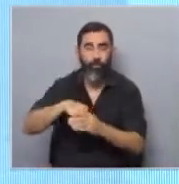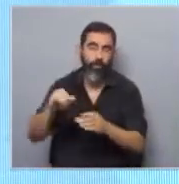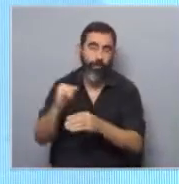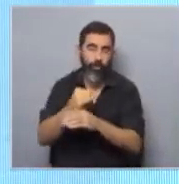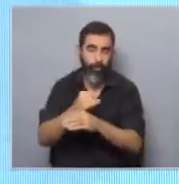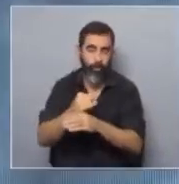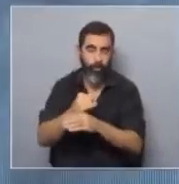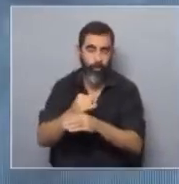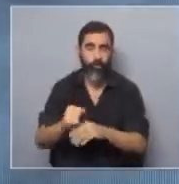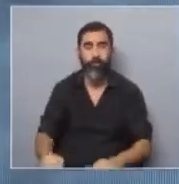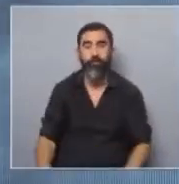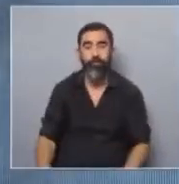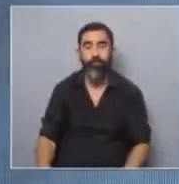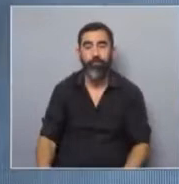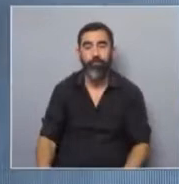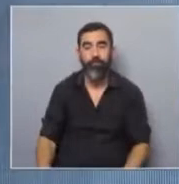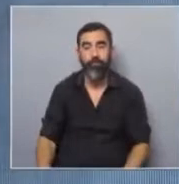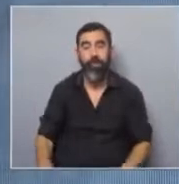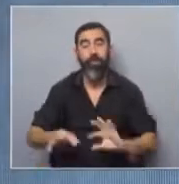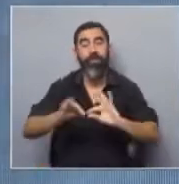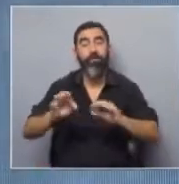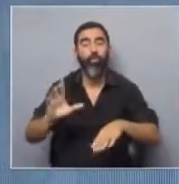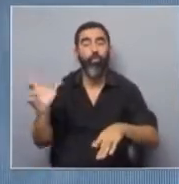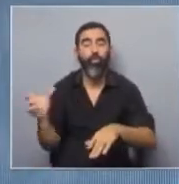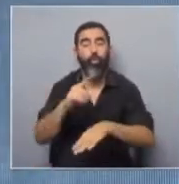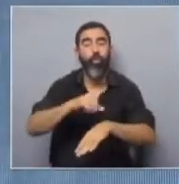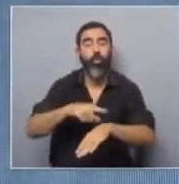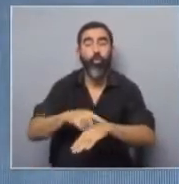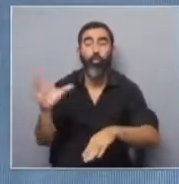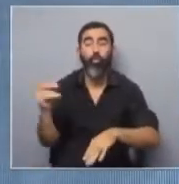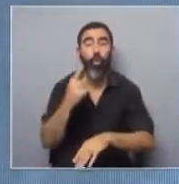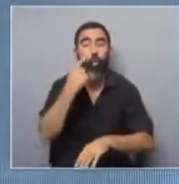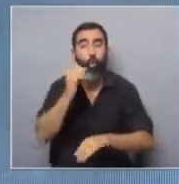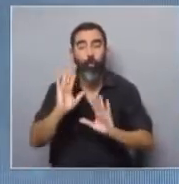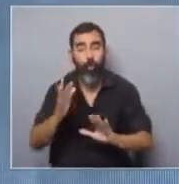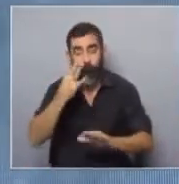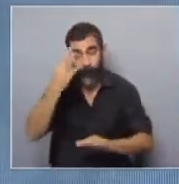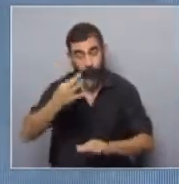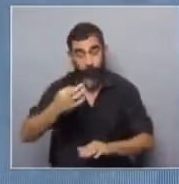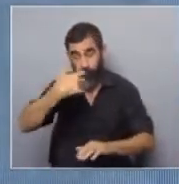Su lema, todo el tiempo y todo el hombre,